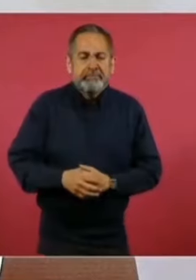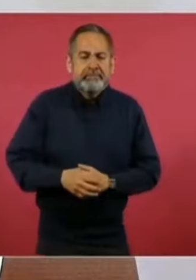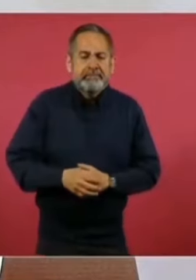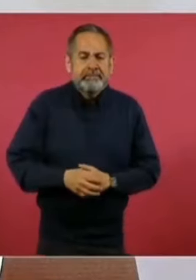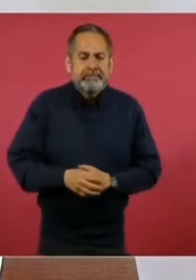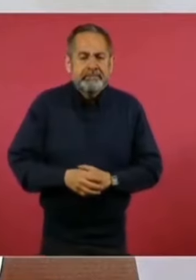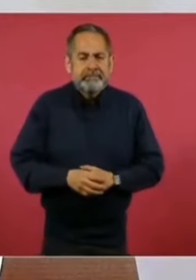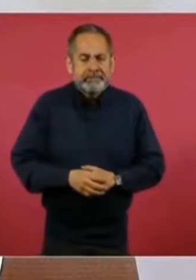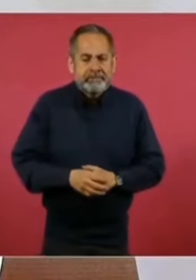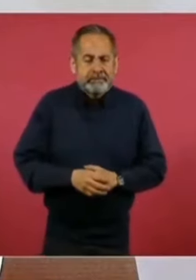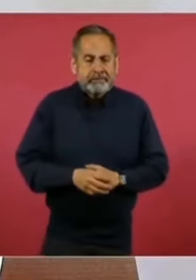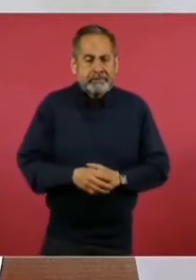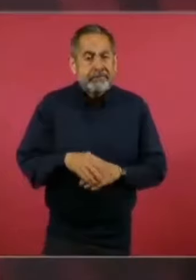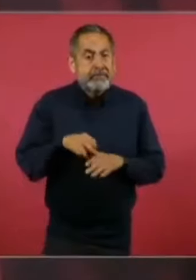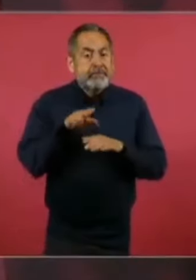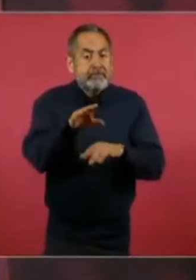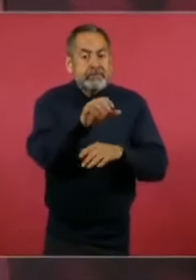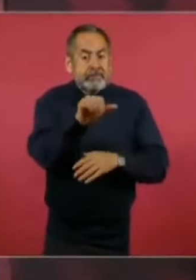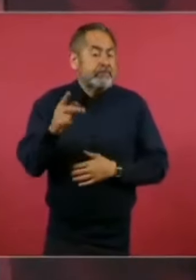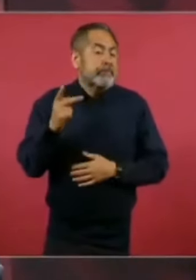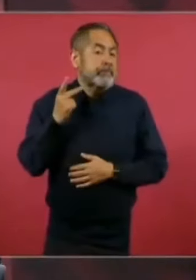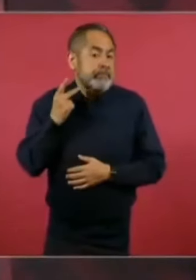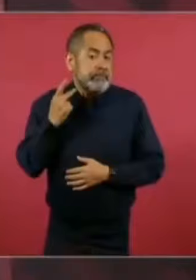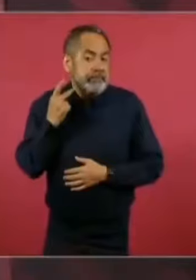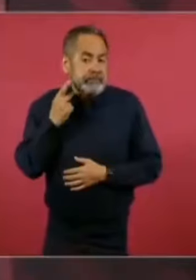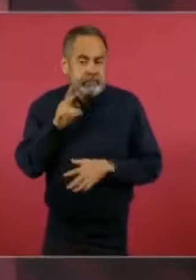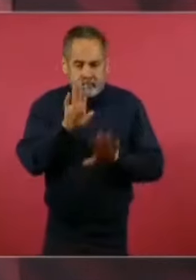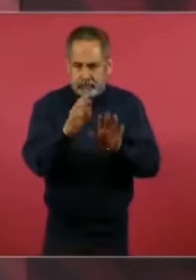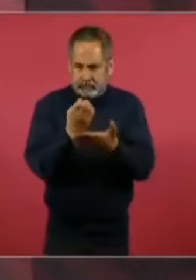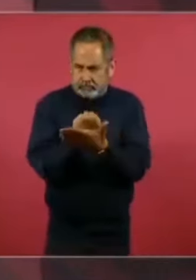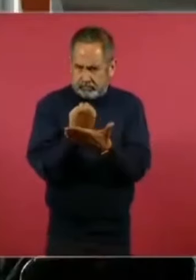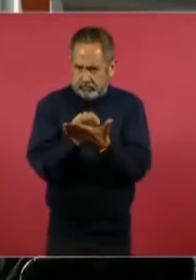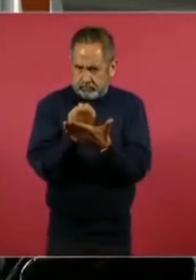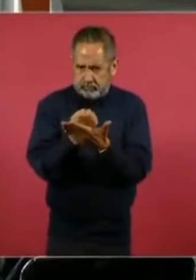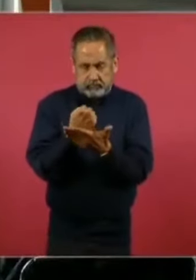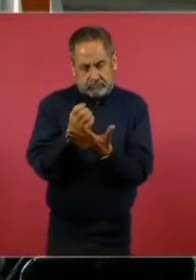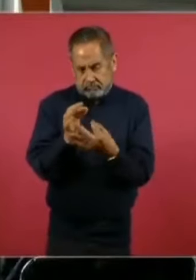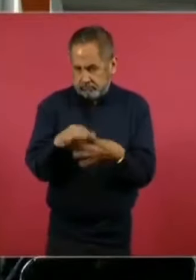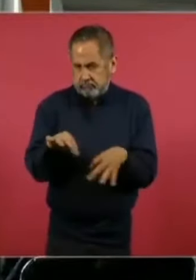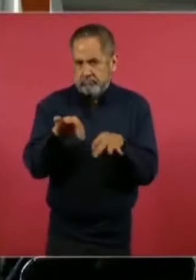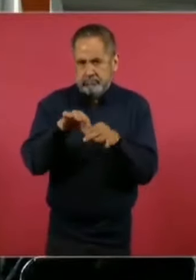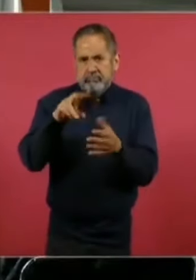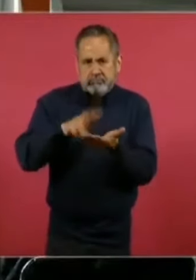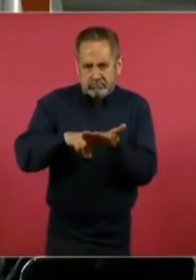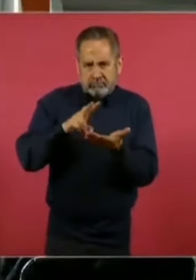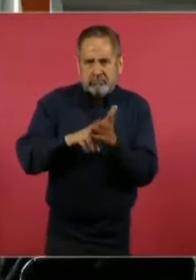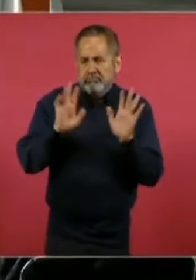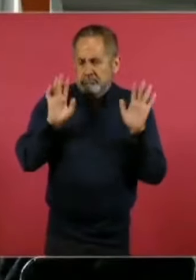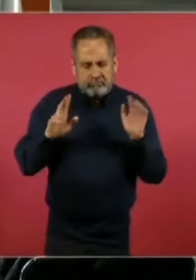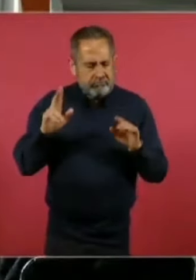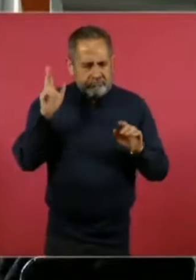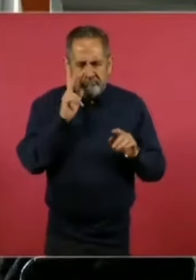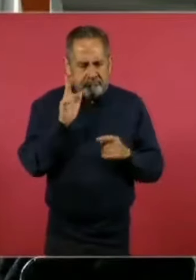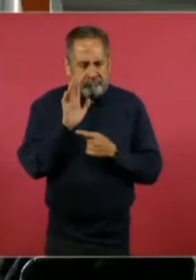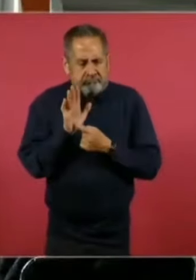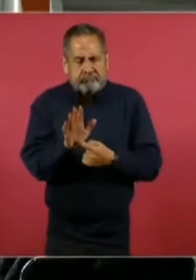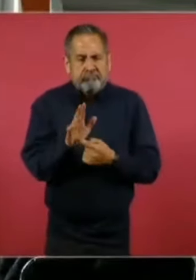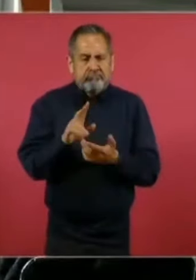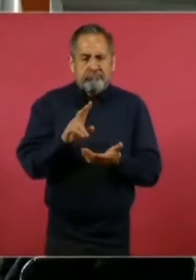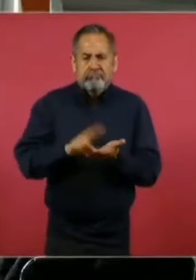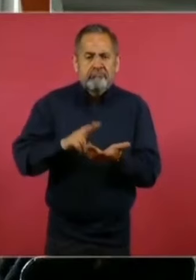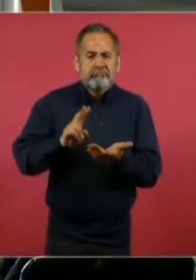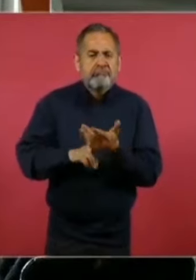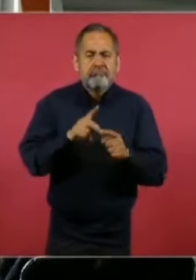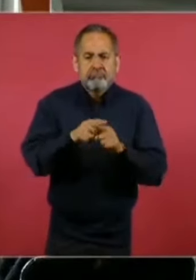Políticamente, sí, señor. O sea, económicamente eso está demostrado,